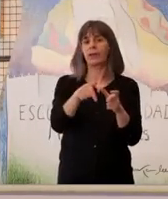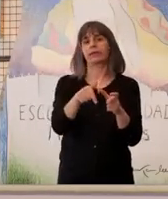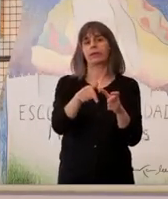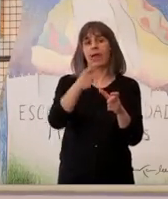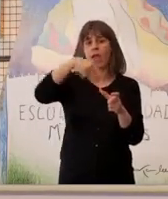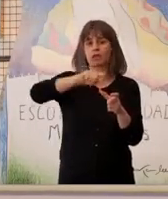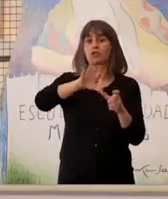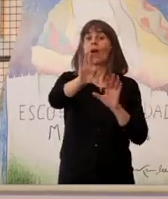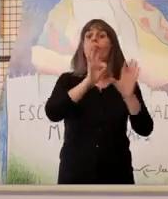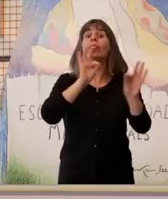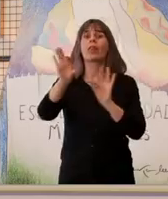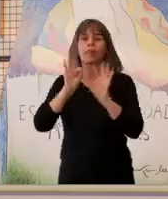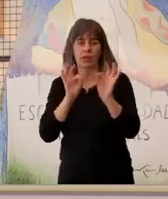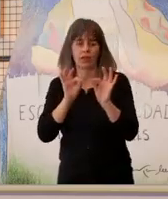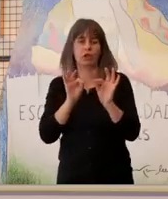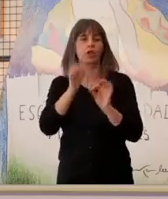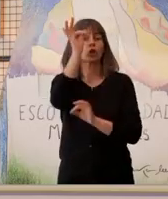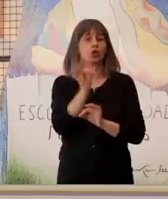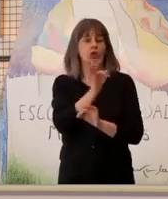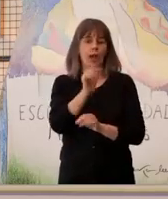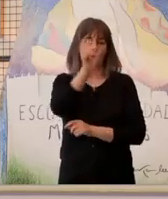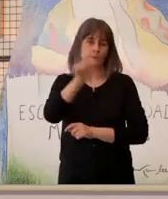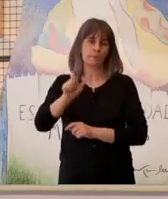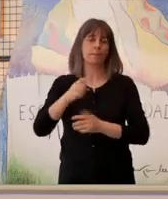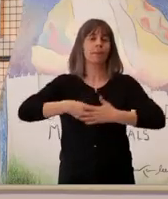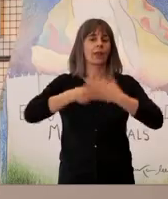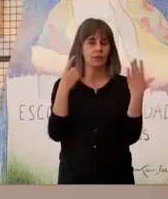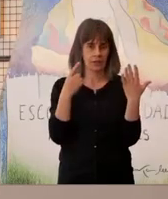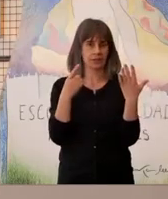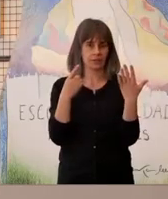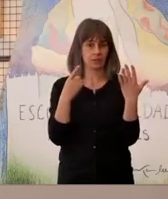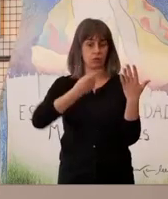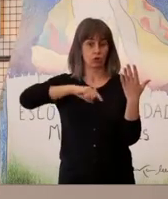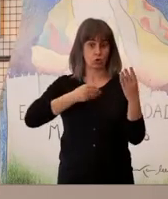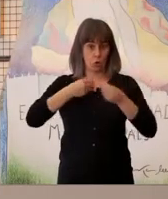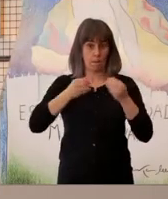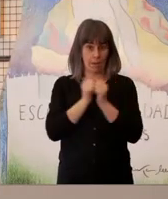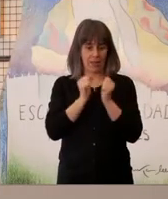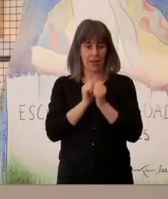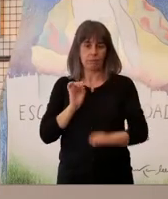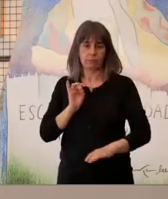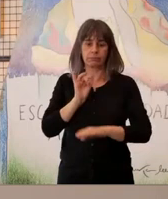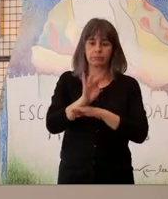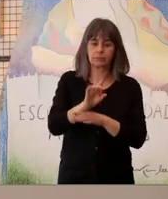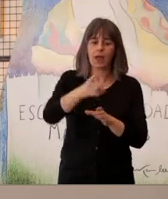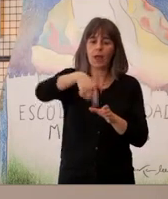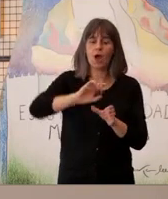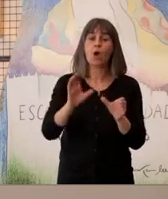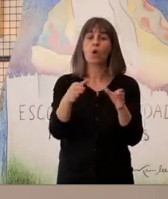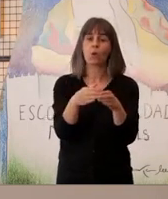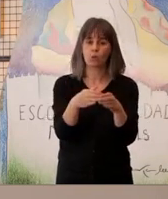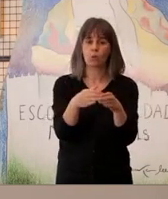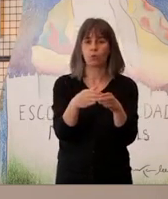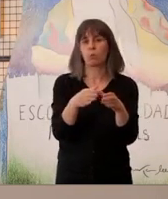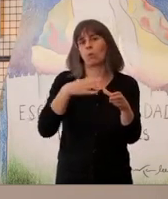eran 16 personas y entonces se les mandaba este material y este grupo tenía que decirnos en